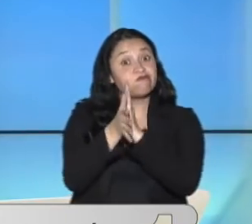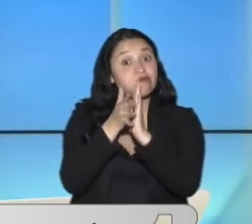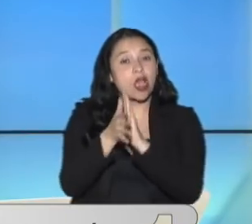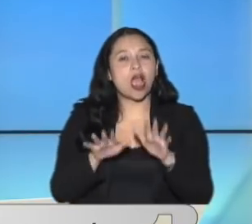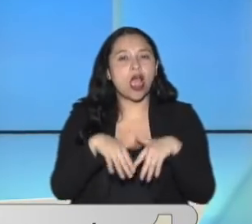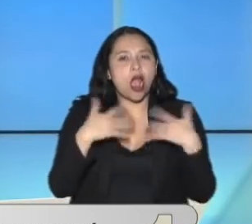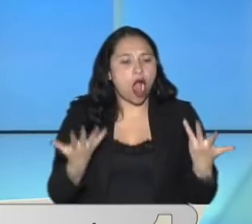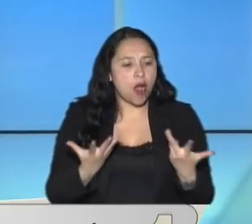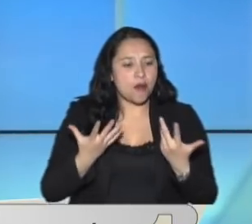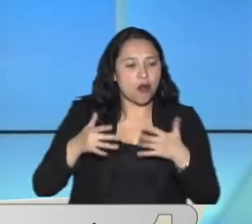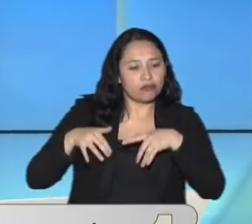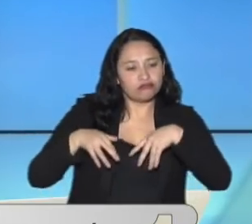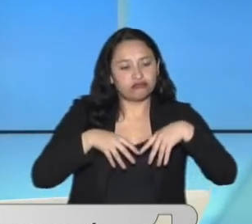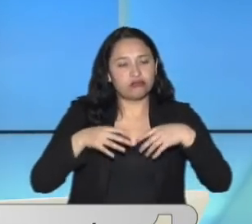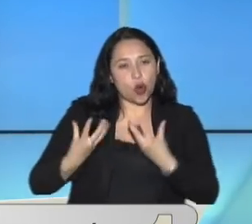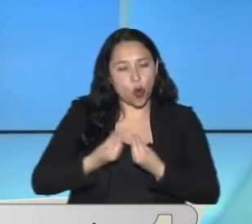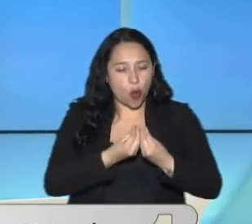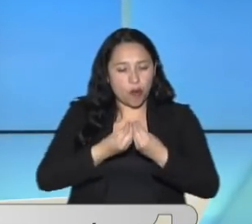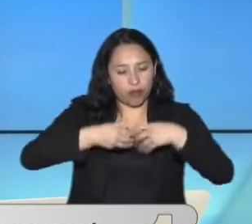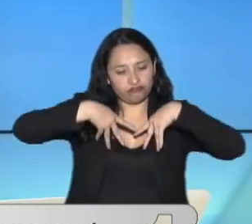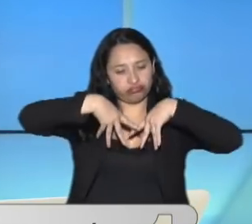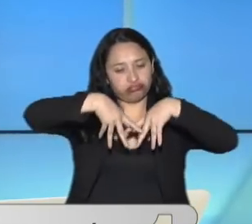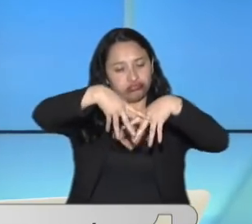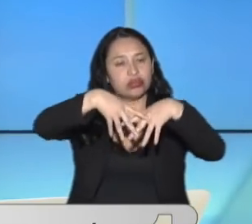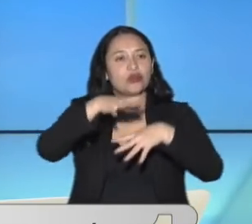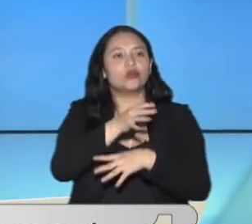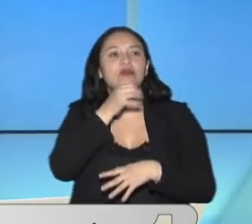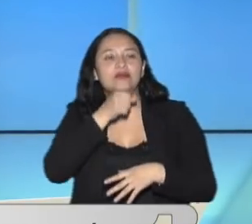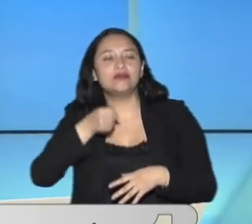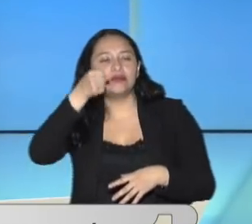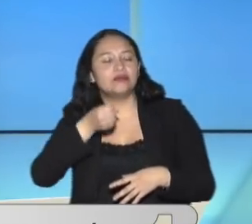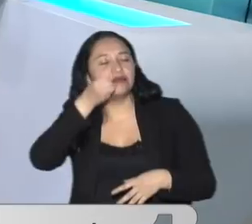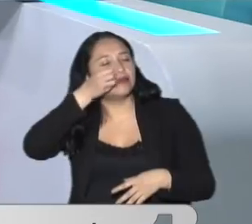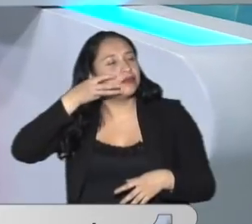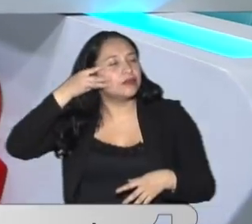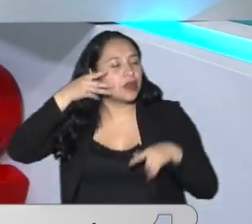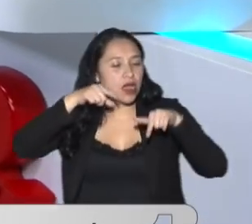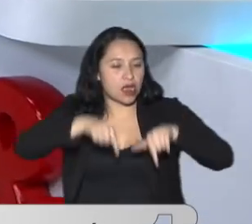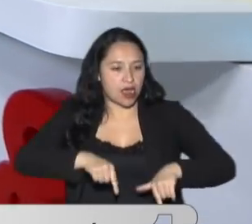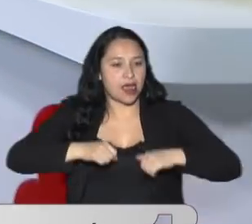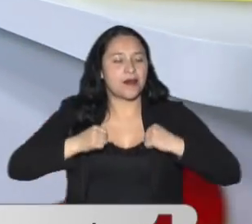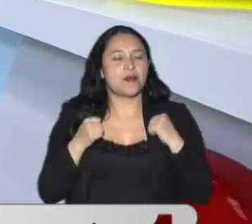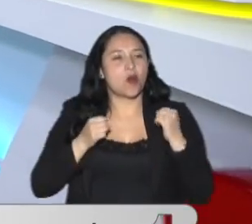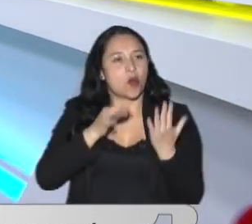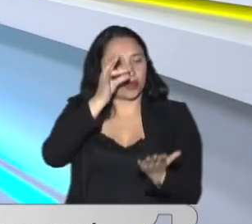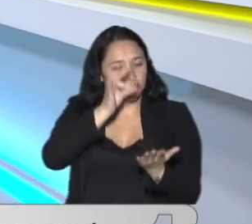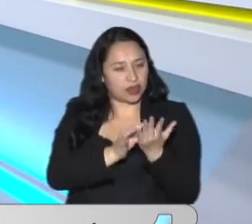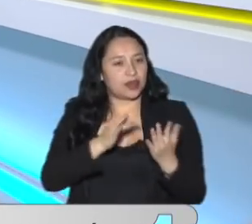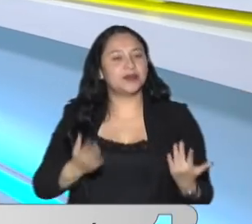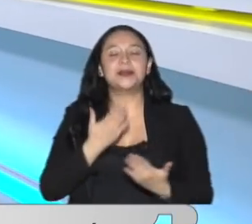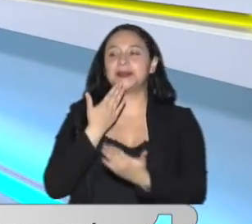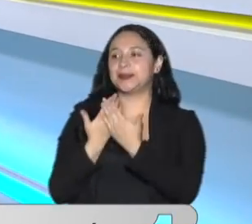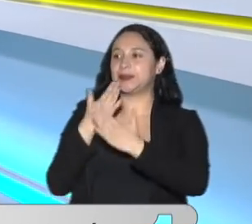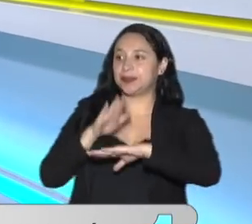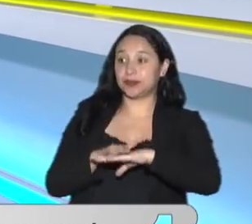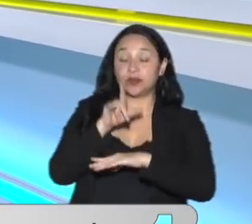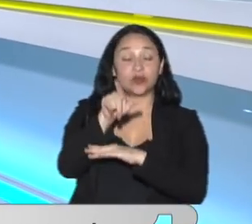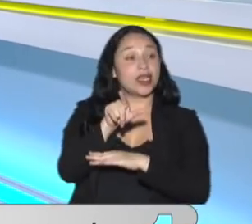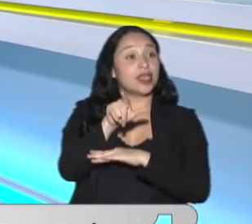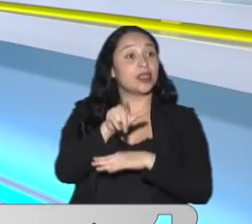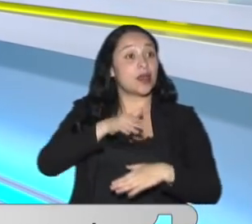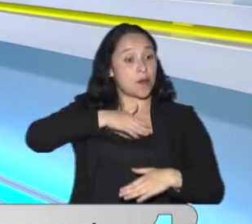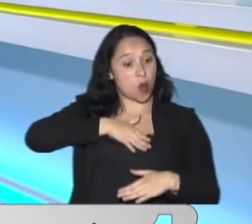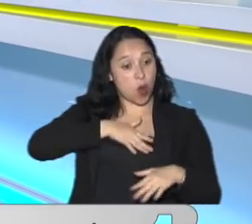de la minga indígena que se desarrolla en la capital del país. Estilo Vengas, muy buenas tardes. Usted está en la Plaza de Bolívar, ahí muy